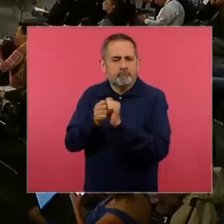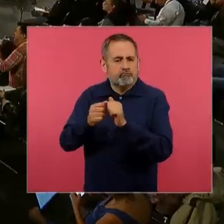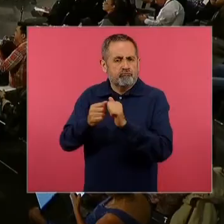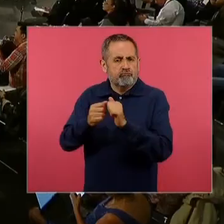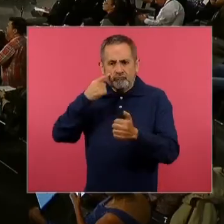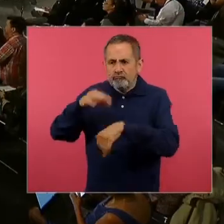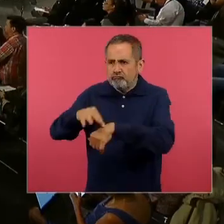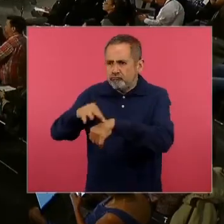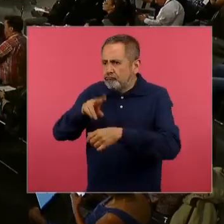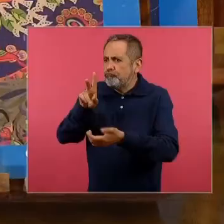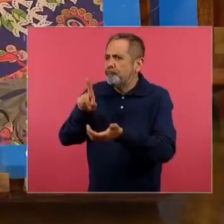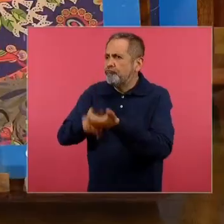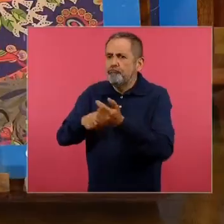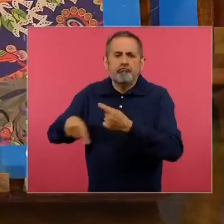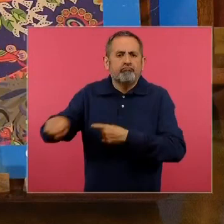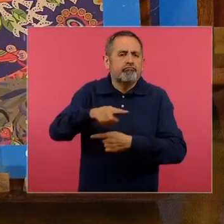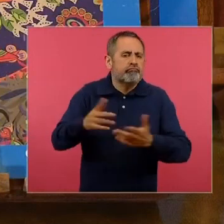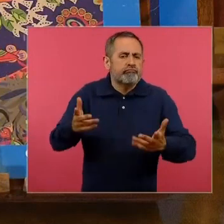realidad.